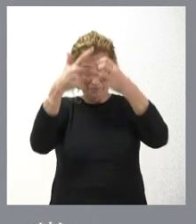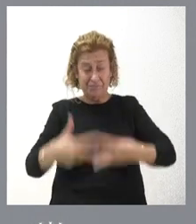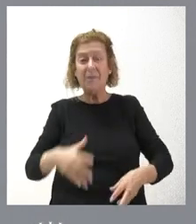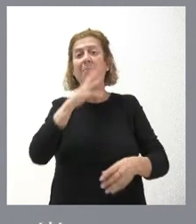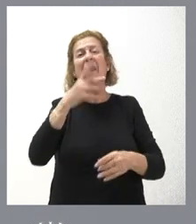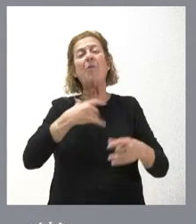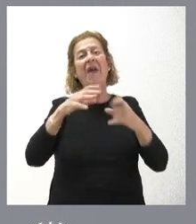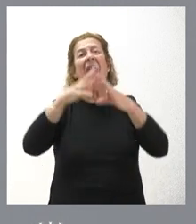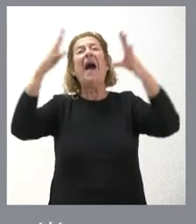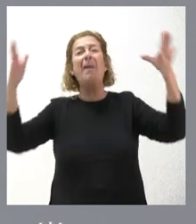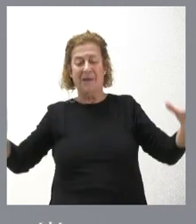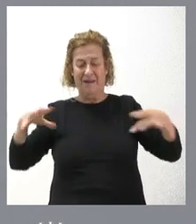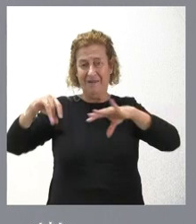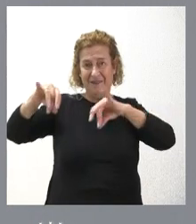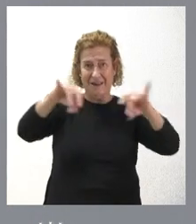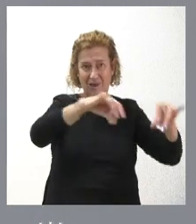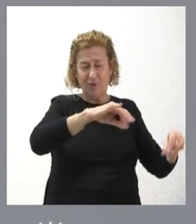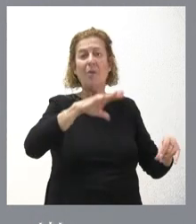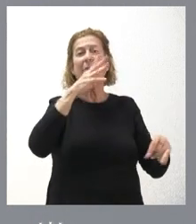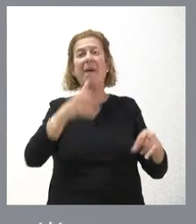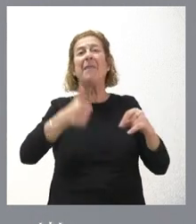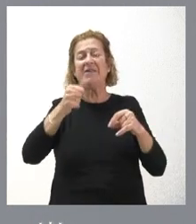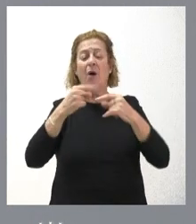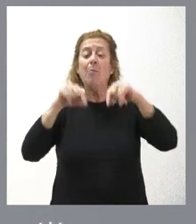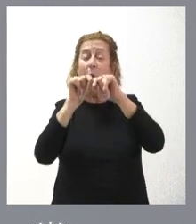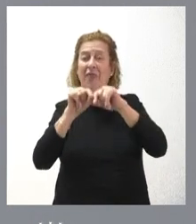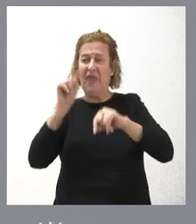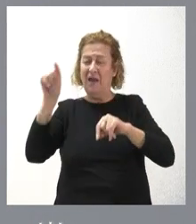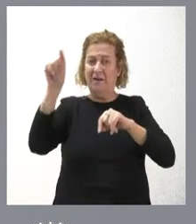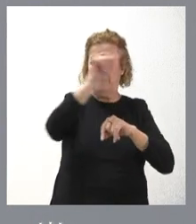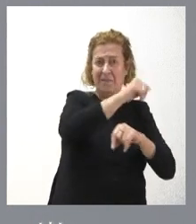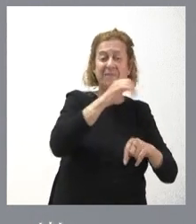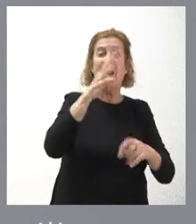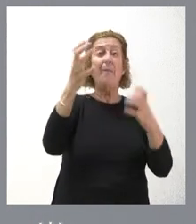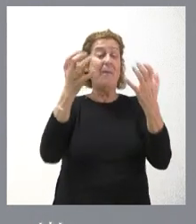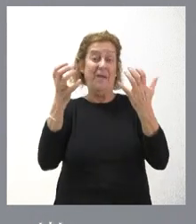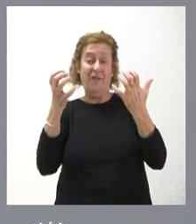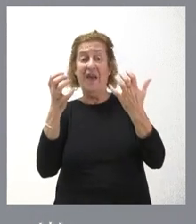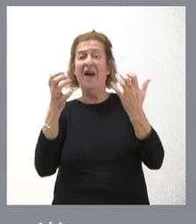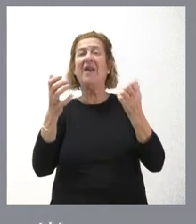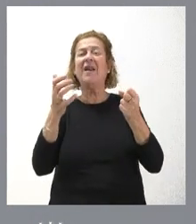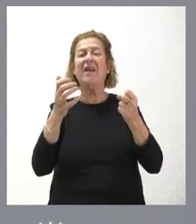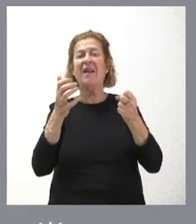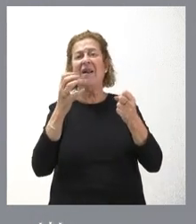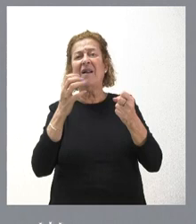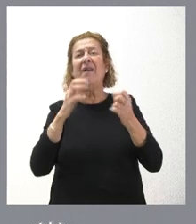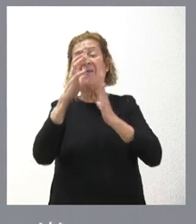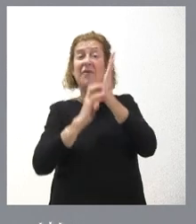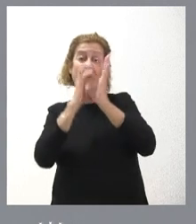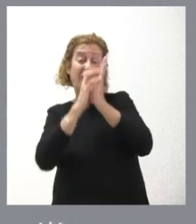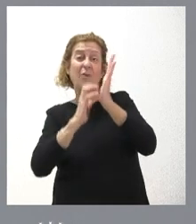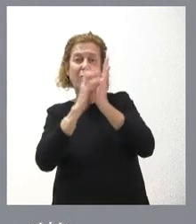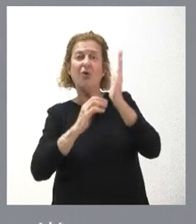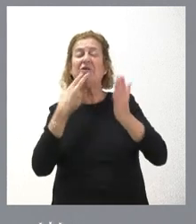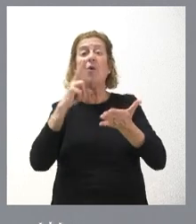ampliar el territorio por tanto llegar a más provincias que pudieran ser beneficiadas de las deducciones en las